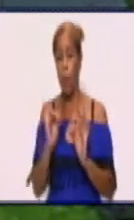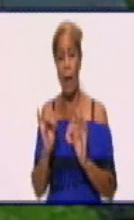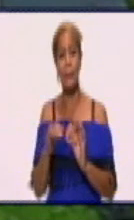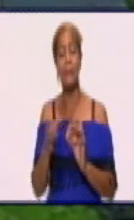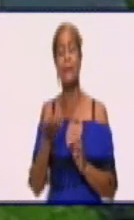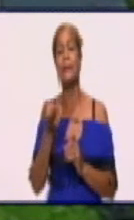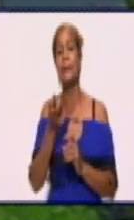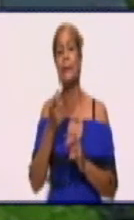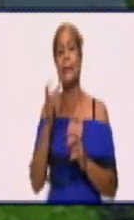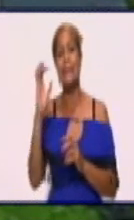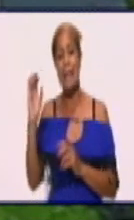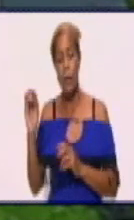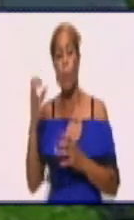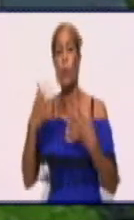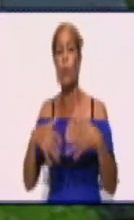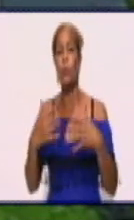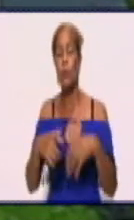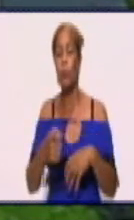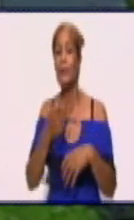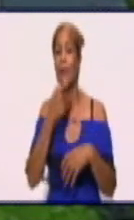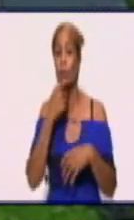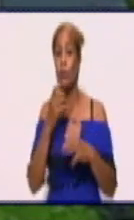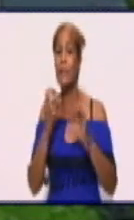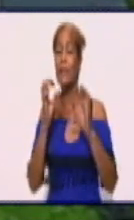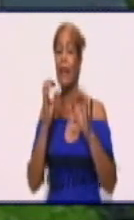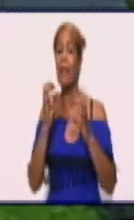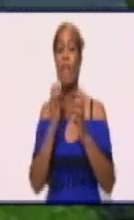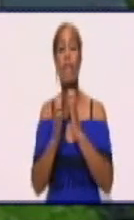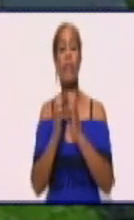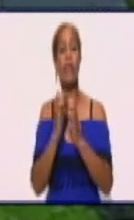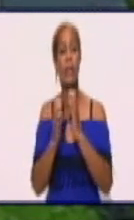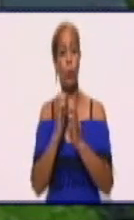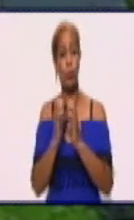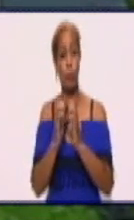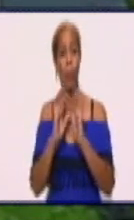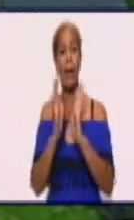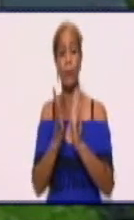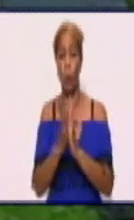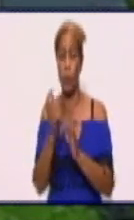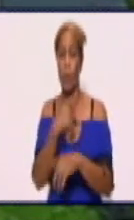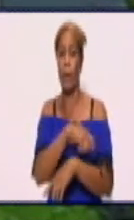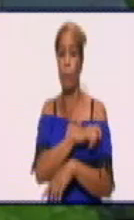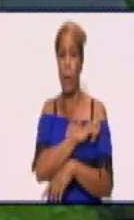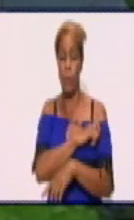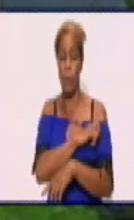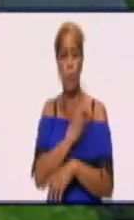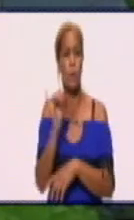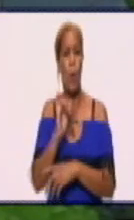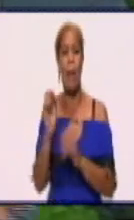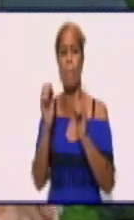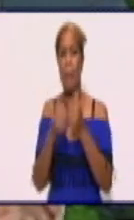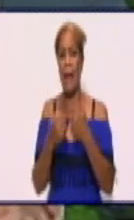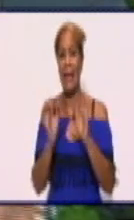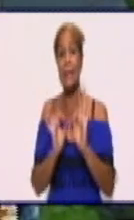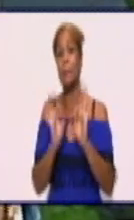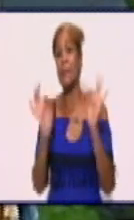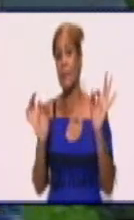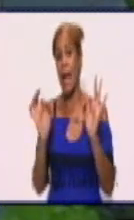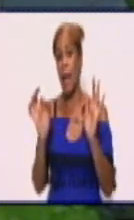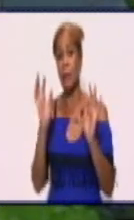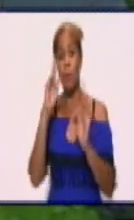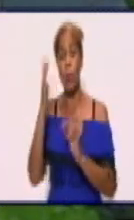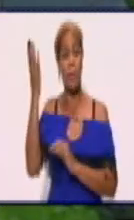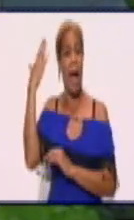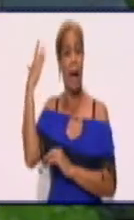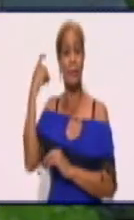los niños y para la familia. Cero producción de pan especial, del que se produce y se